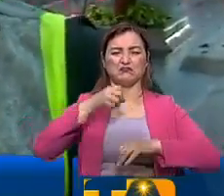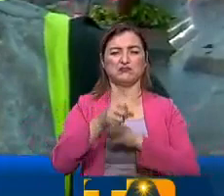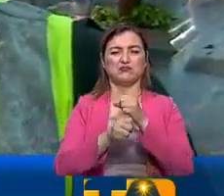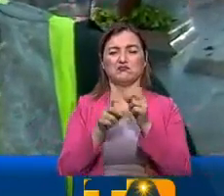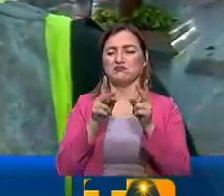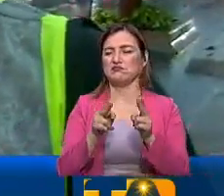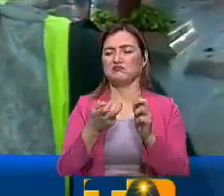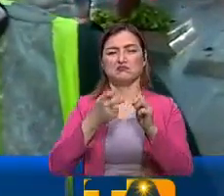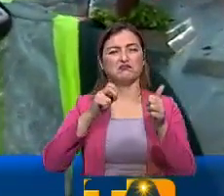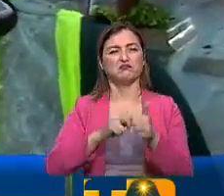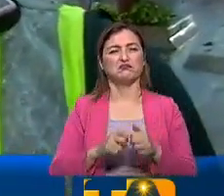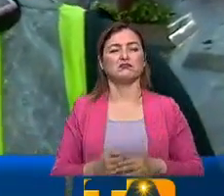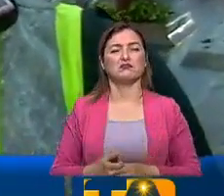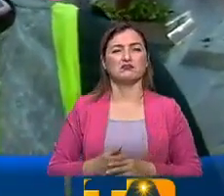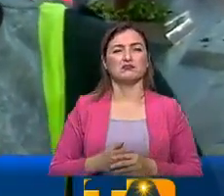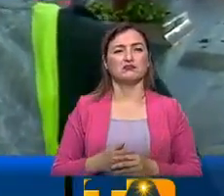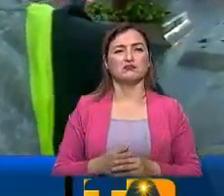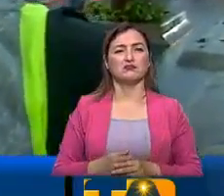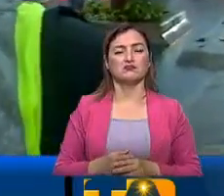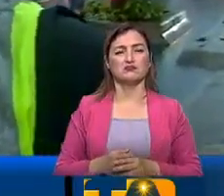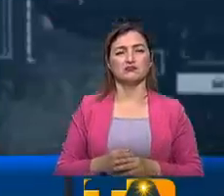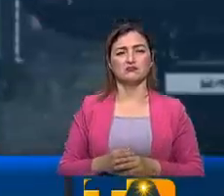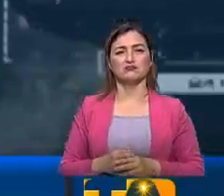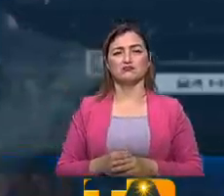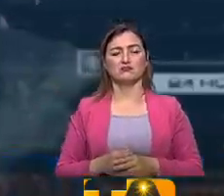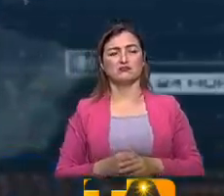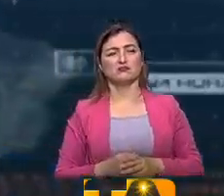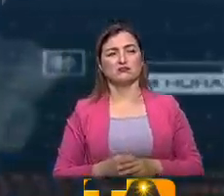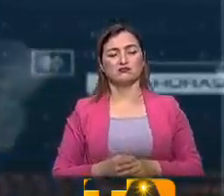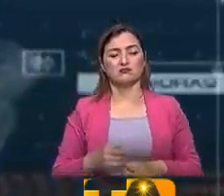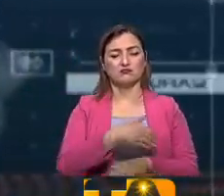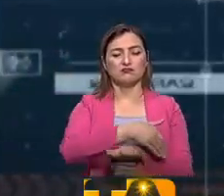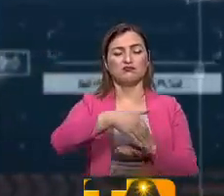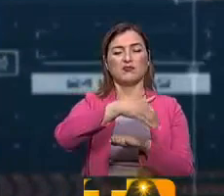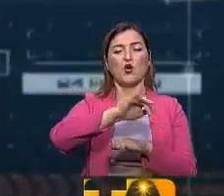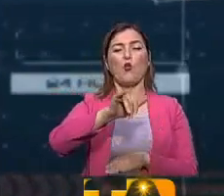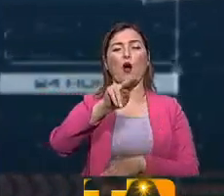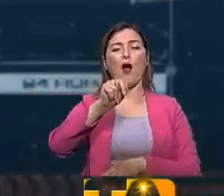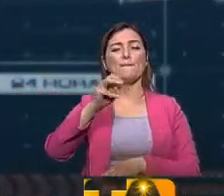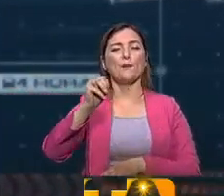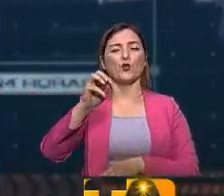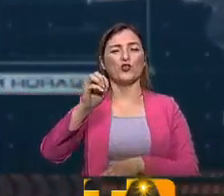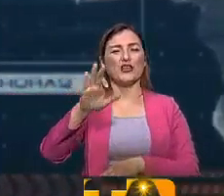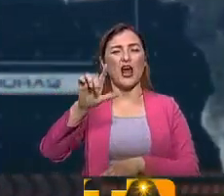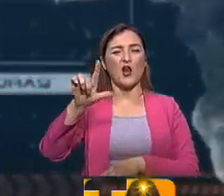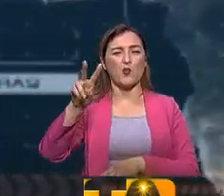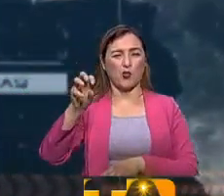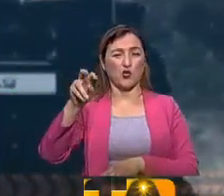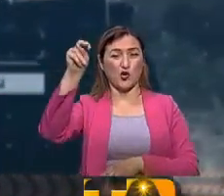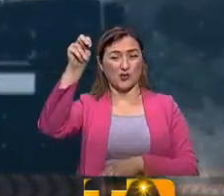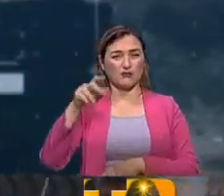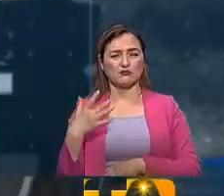mismo problema de lo que pasa con el invierno. Callejones de la cooperativa Juan Montalvo, norte del puerto principal, parecían